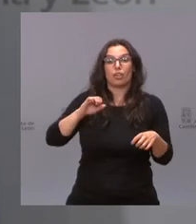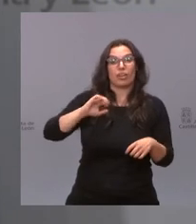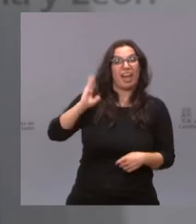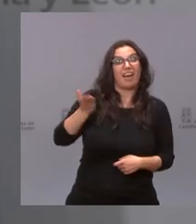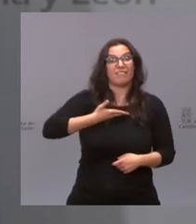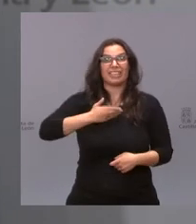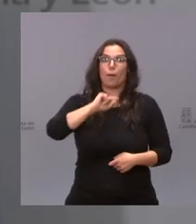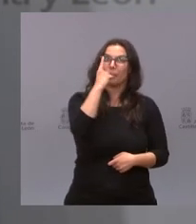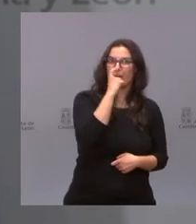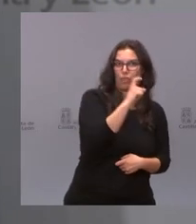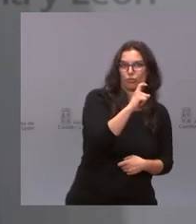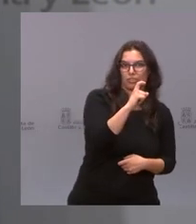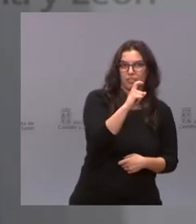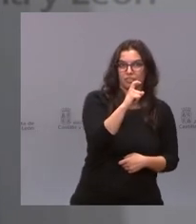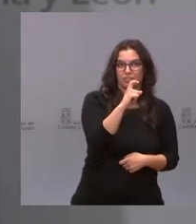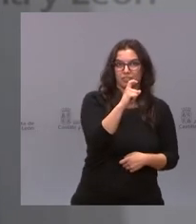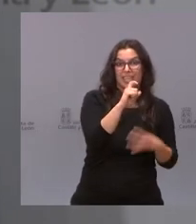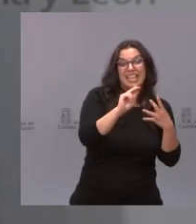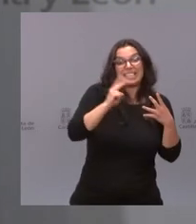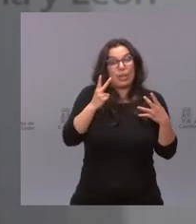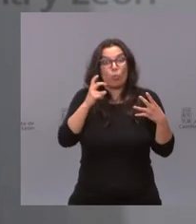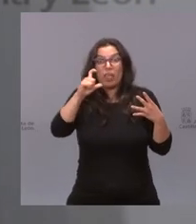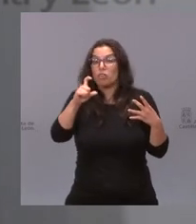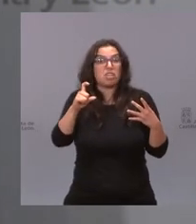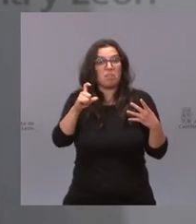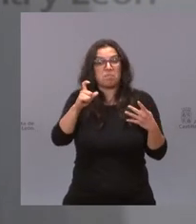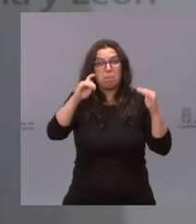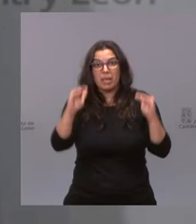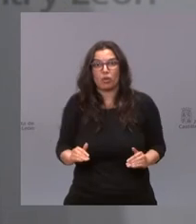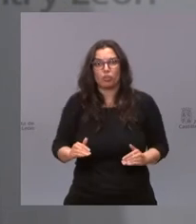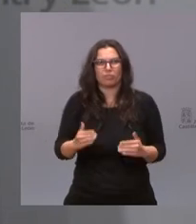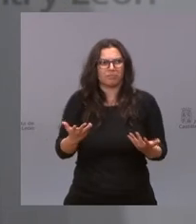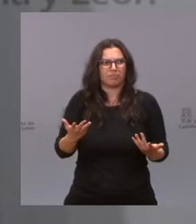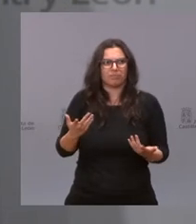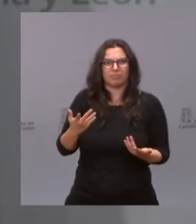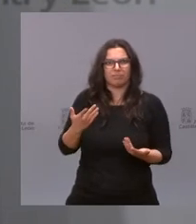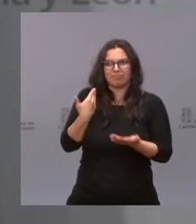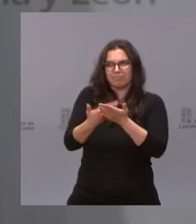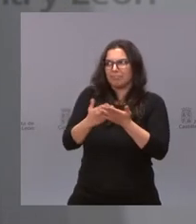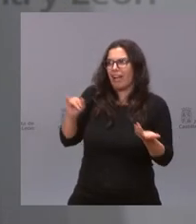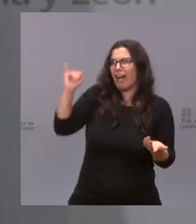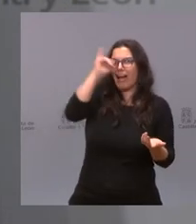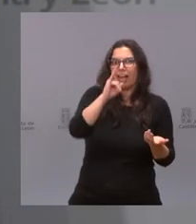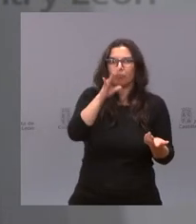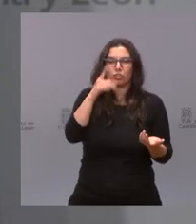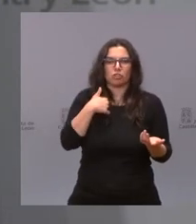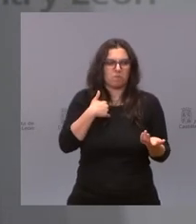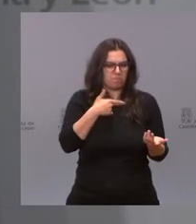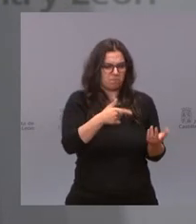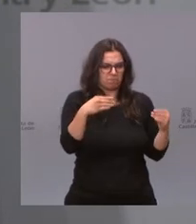dosis de los serios y no en la segunda dosis. Todas estas razones son las que nos hacen a nosotros no